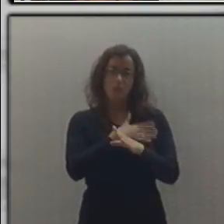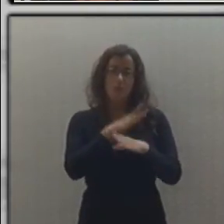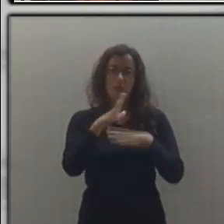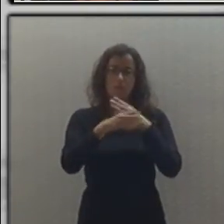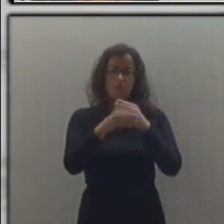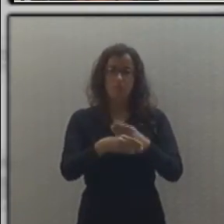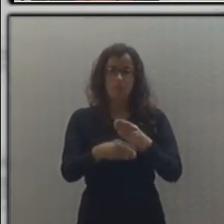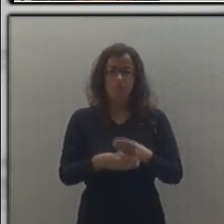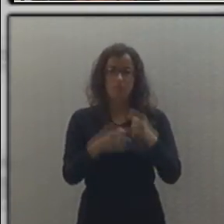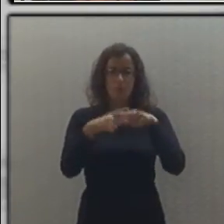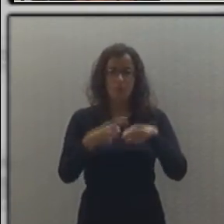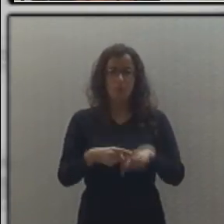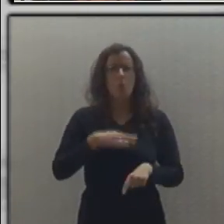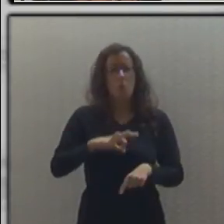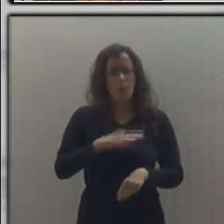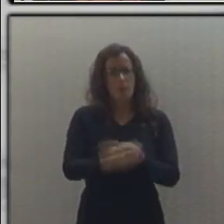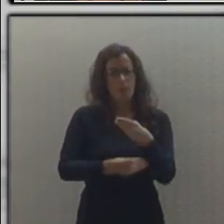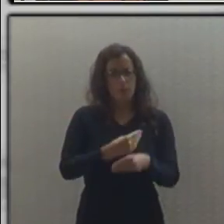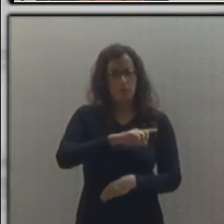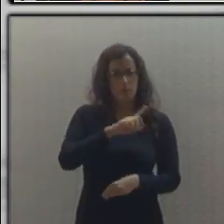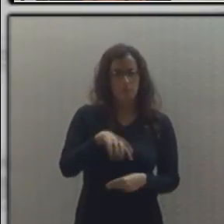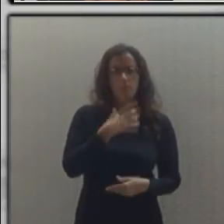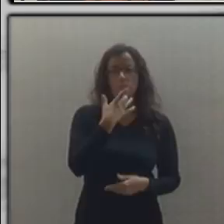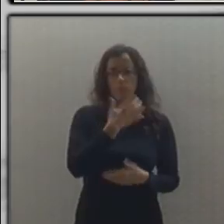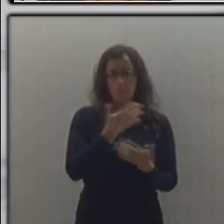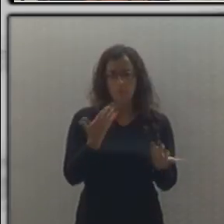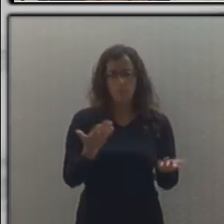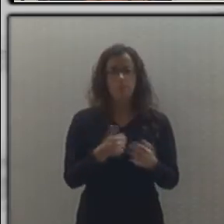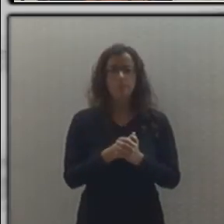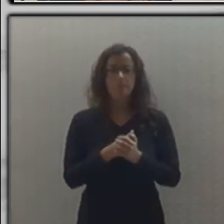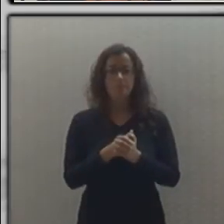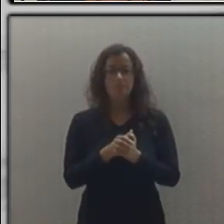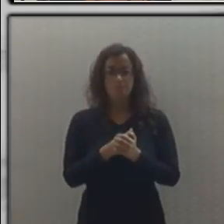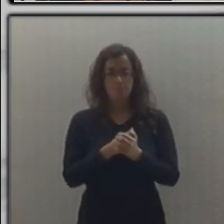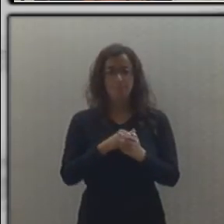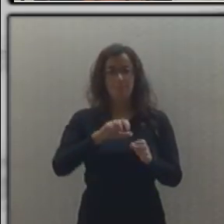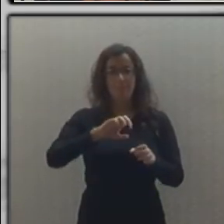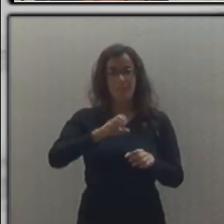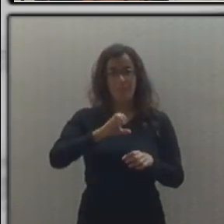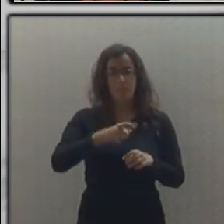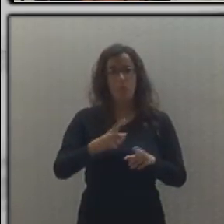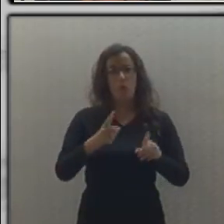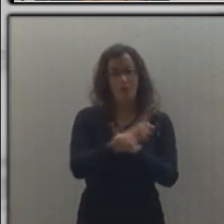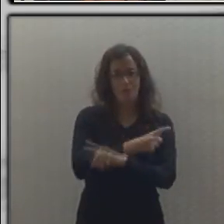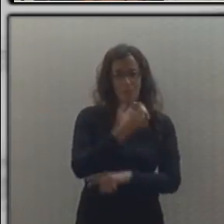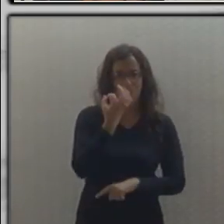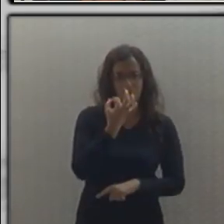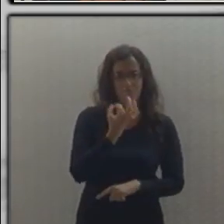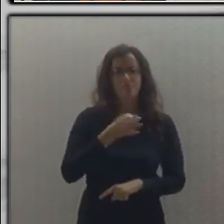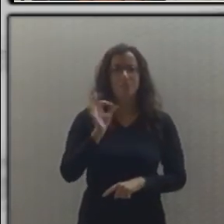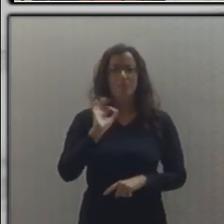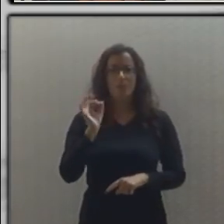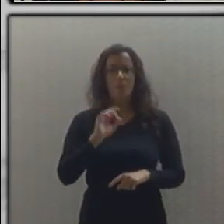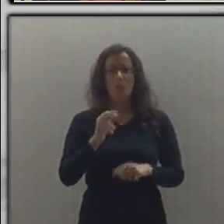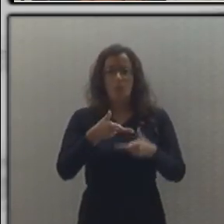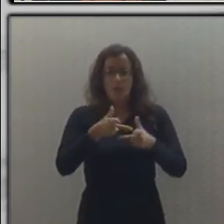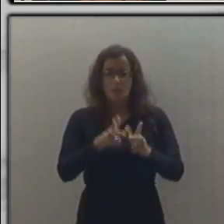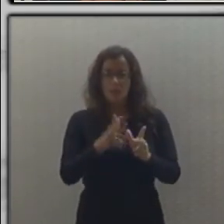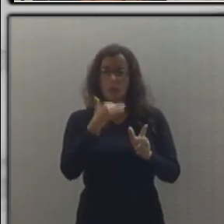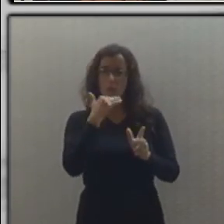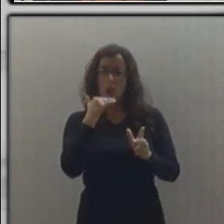complementarias susceptibles de realizar, como por ejemplo sería los cambios de grifo, una colocación de asiento